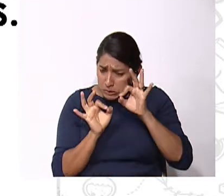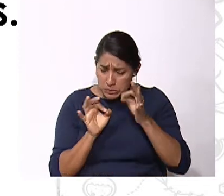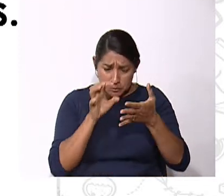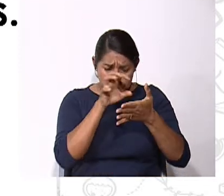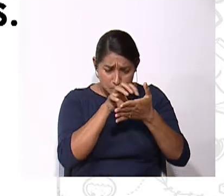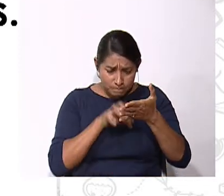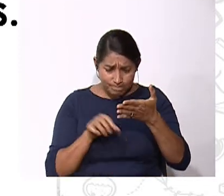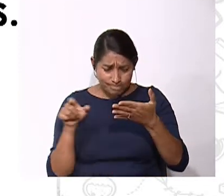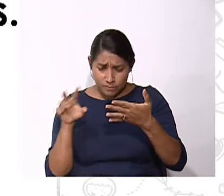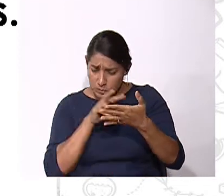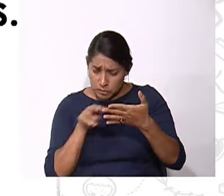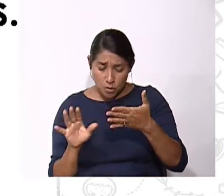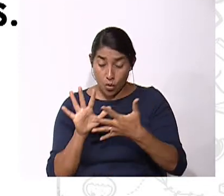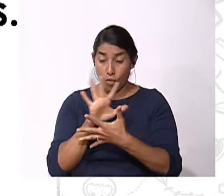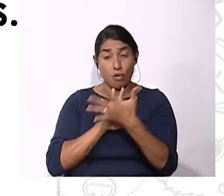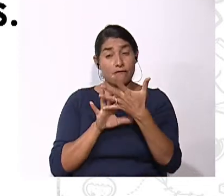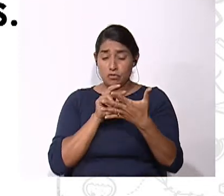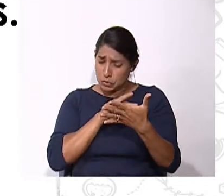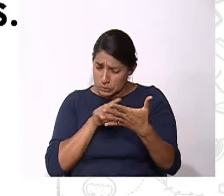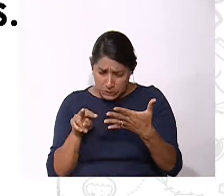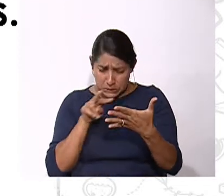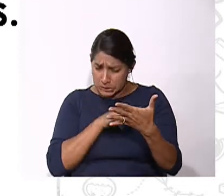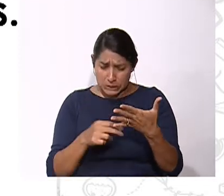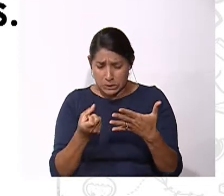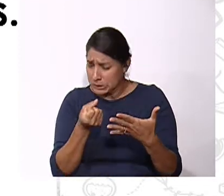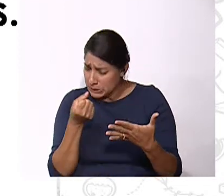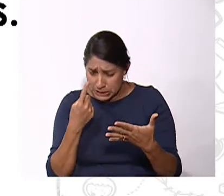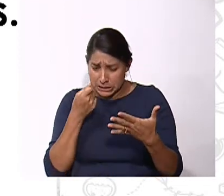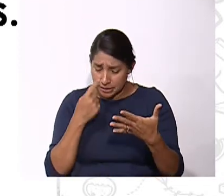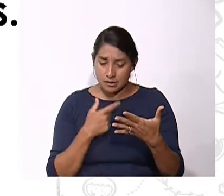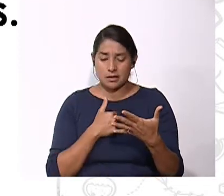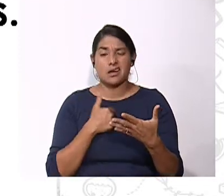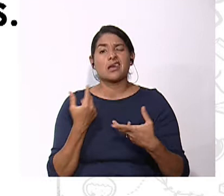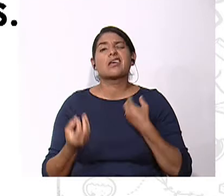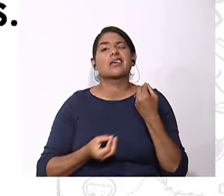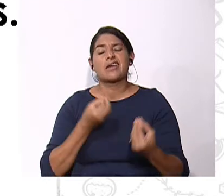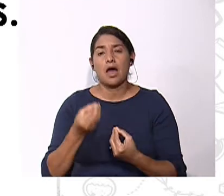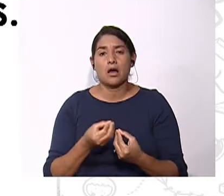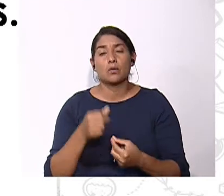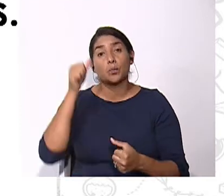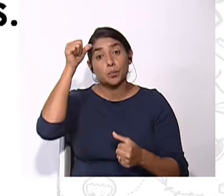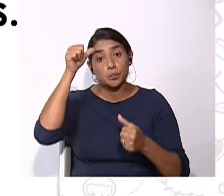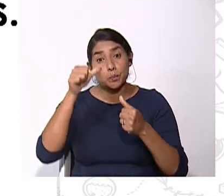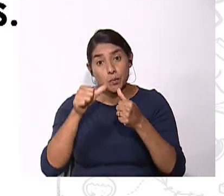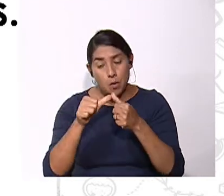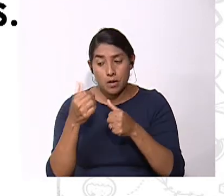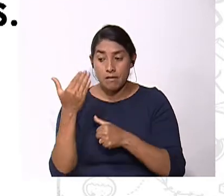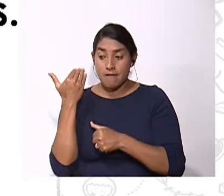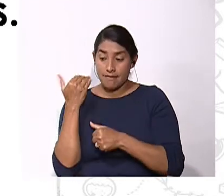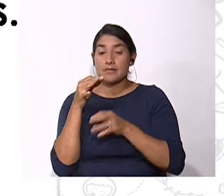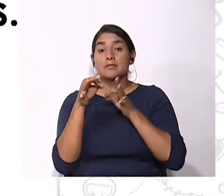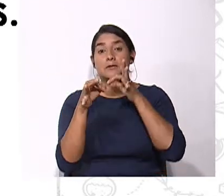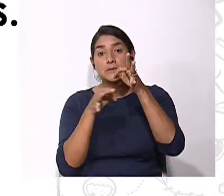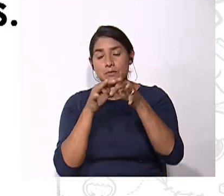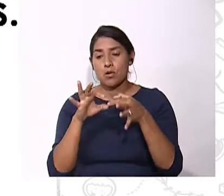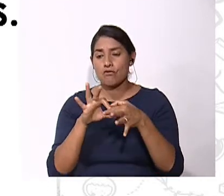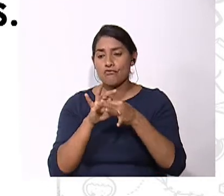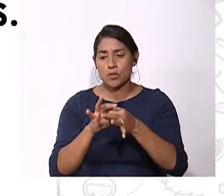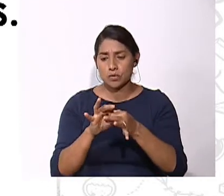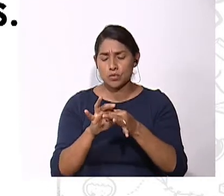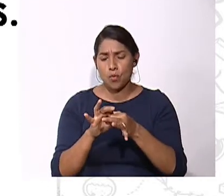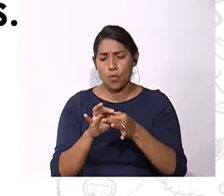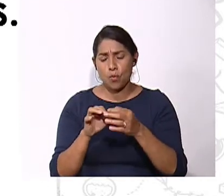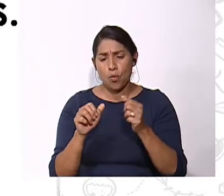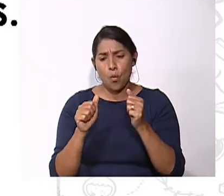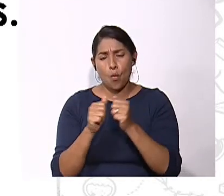manera explícita? ¿Qué hacemos? Pues recuerda que les dije que lo